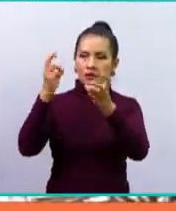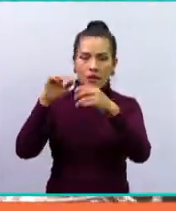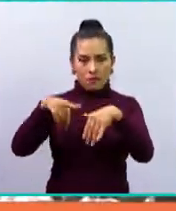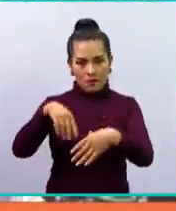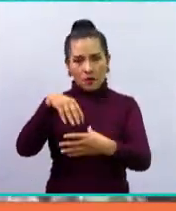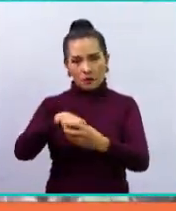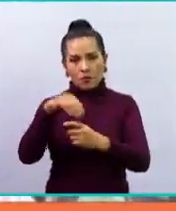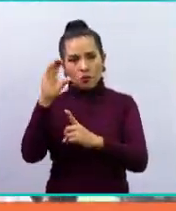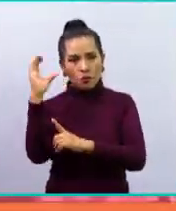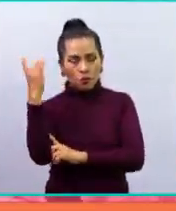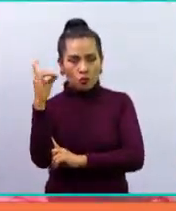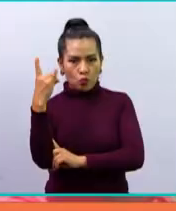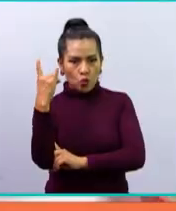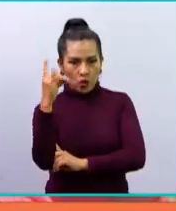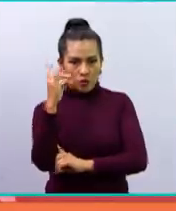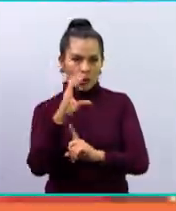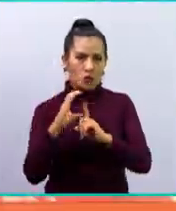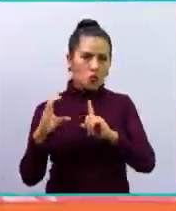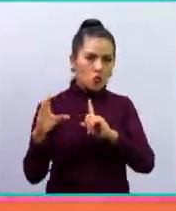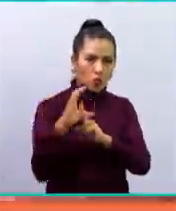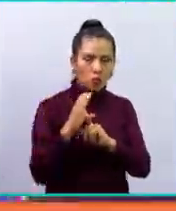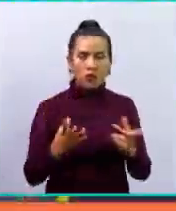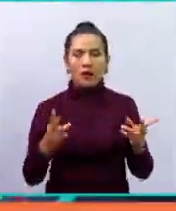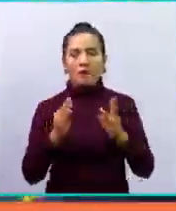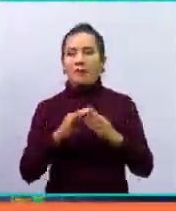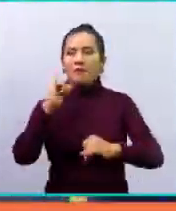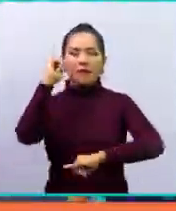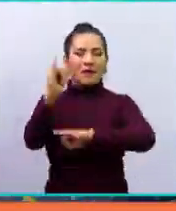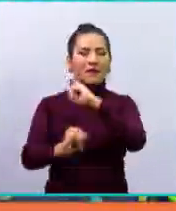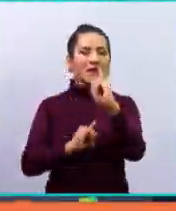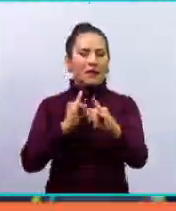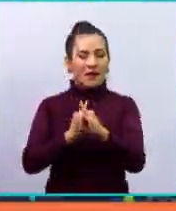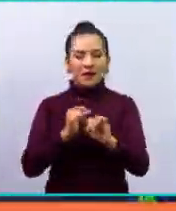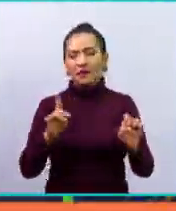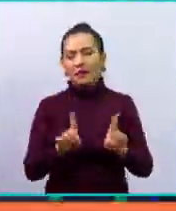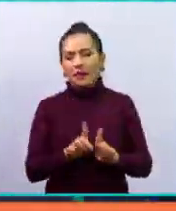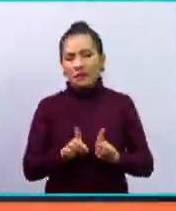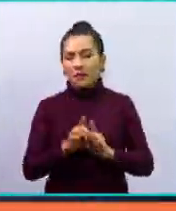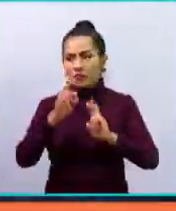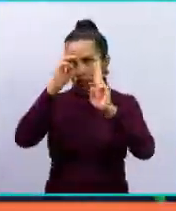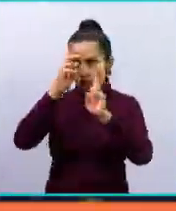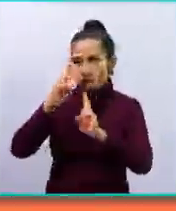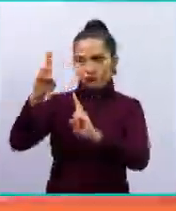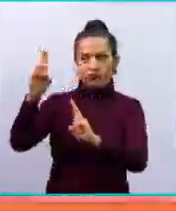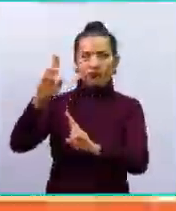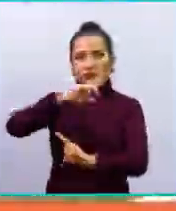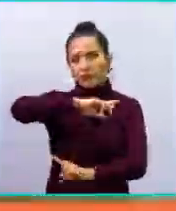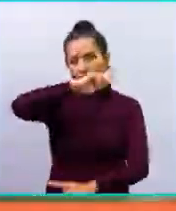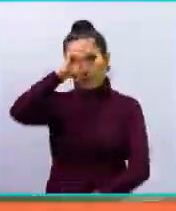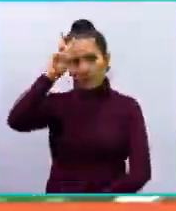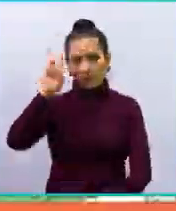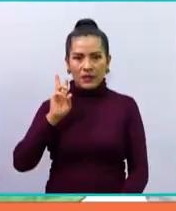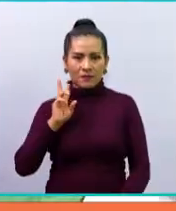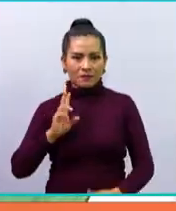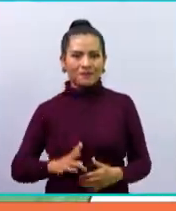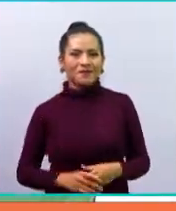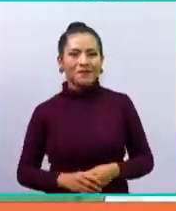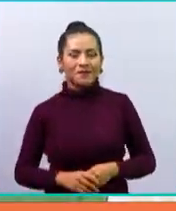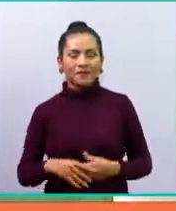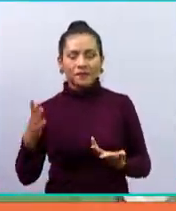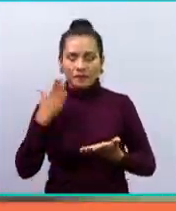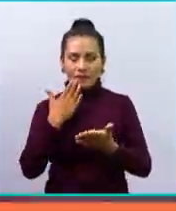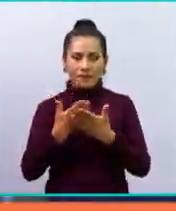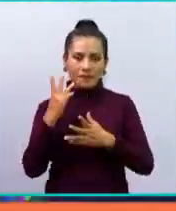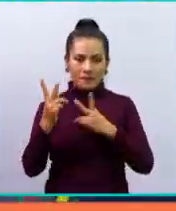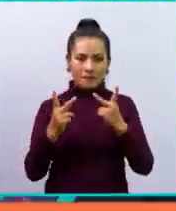internacionales. Asimismo, vamos a interpretar temas para la mamita del socavón también. Perfecto, Franklin. ¿Y este